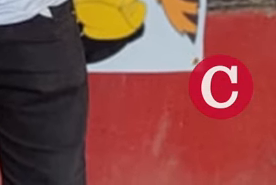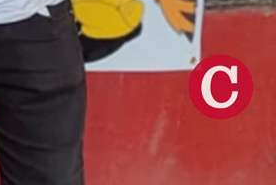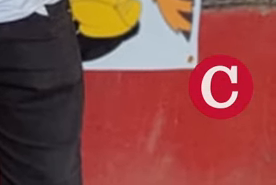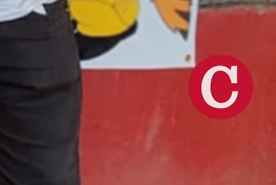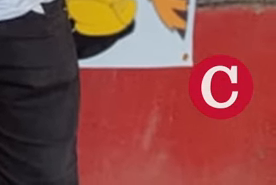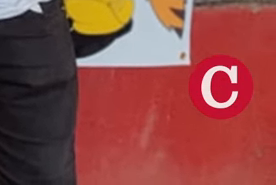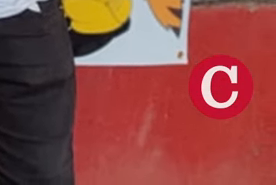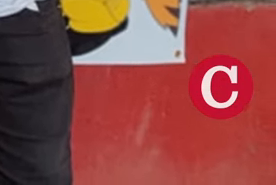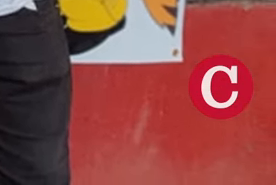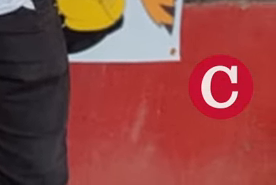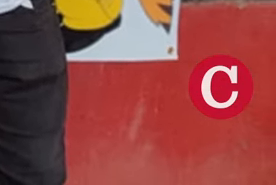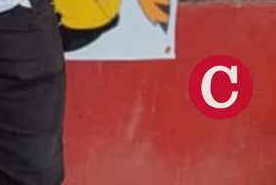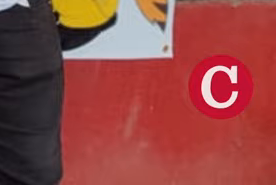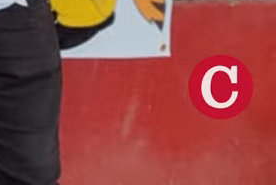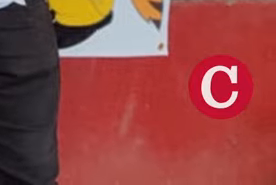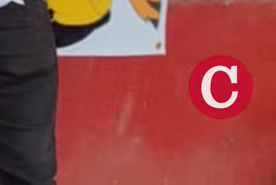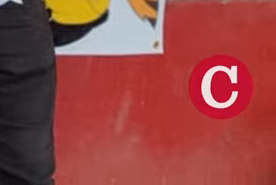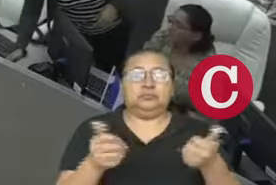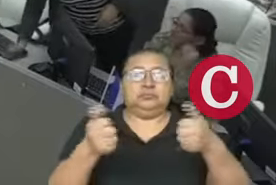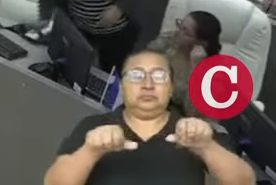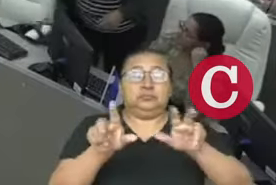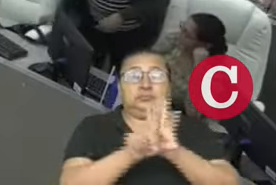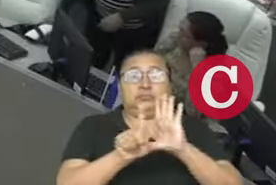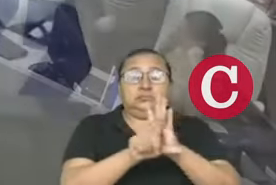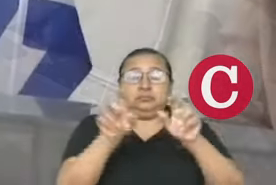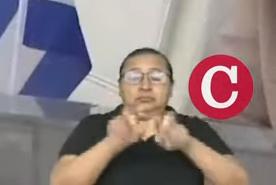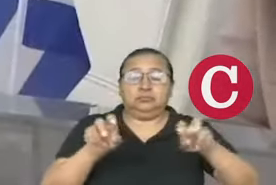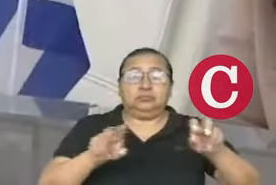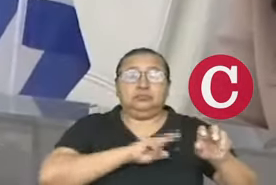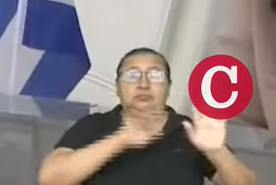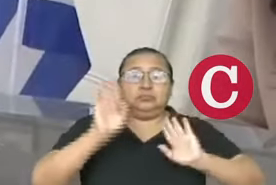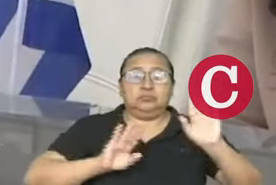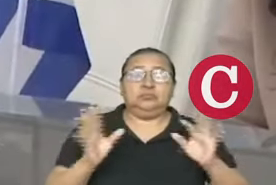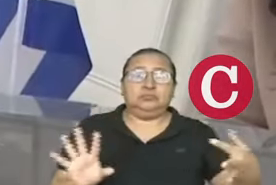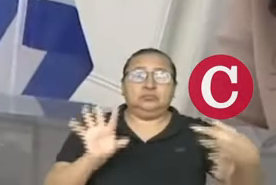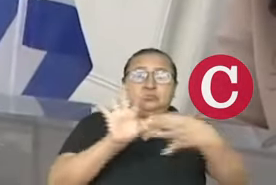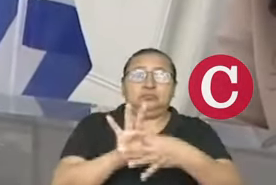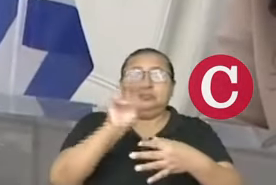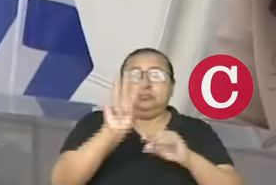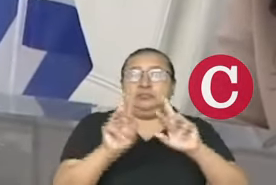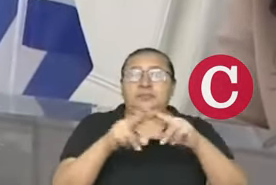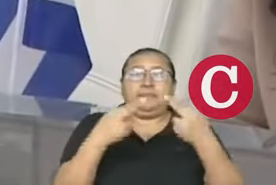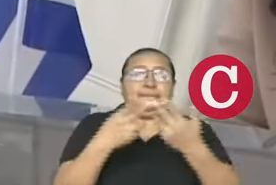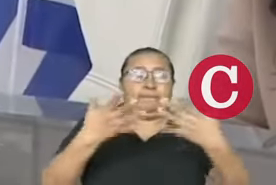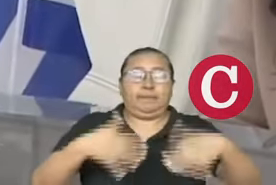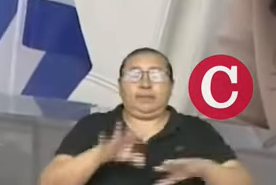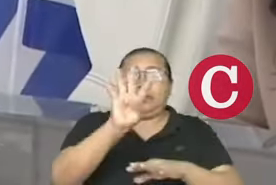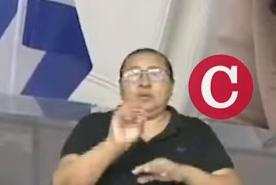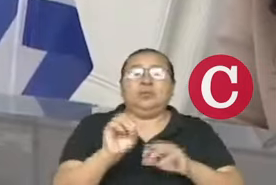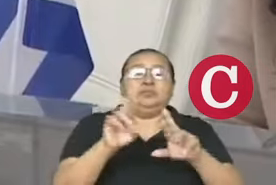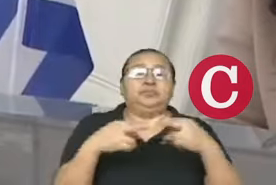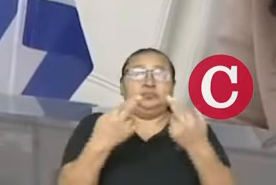una partida de 216 millones de córdobas. El orteguismo no ha aclarado qué pasará con los recursos del INAFOR ni tampoco con